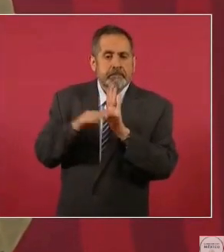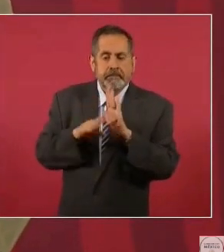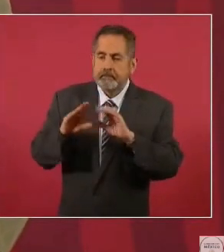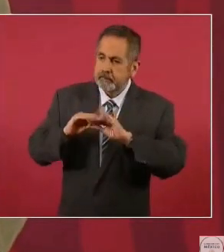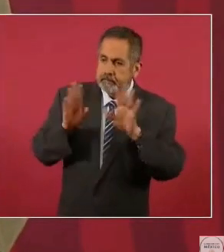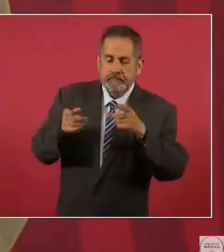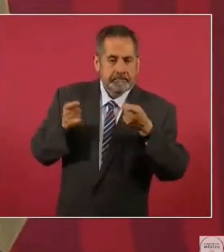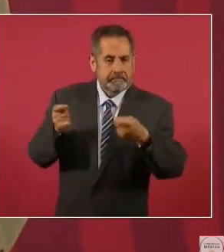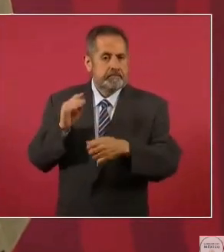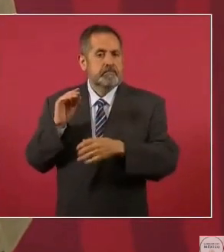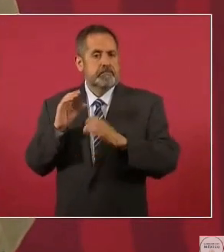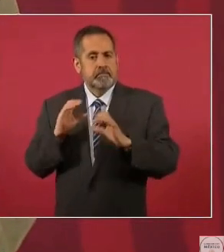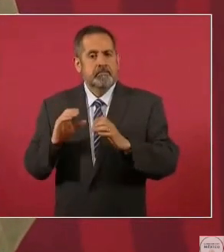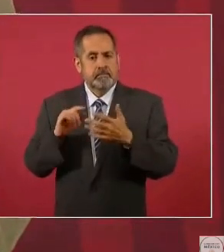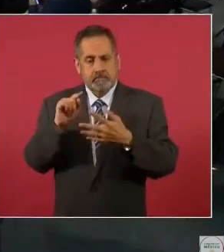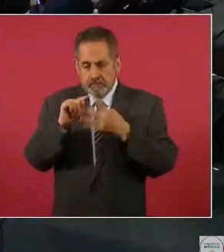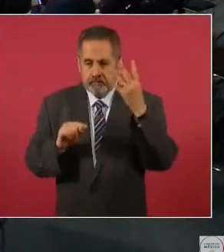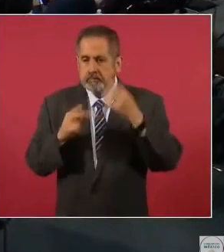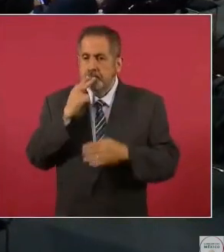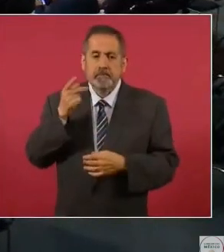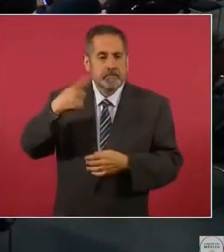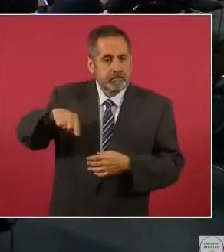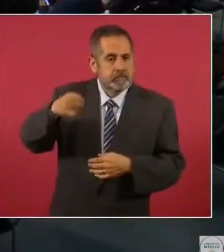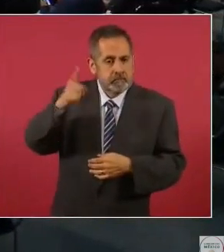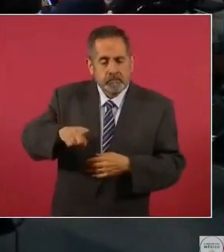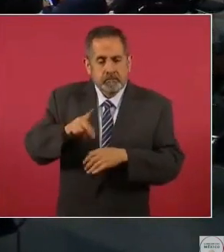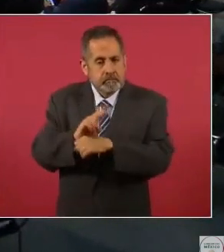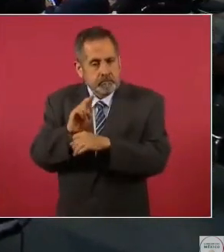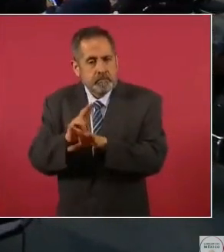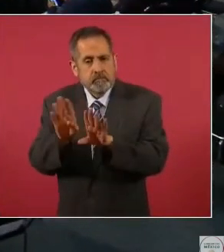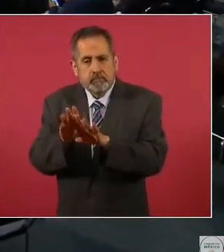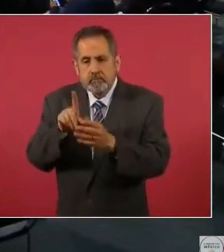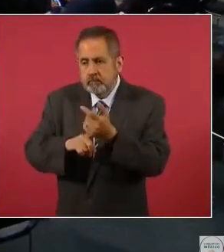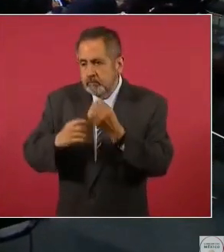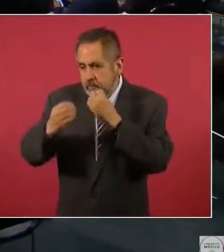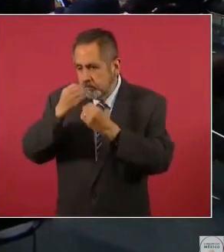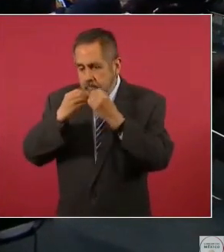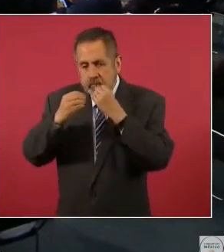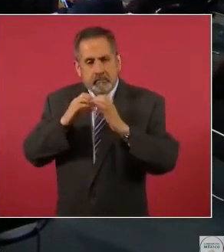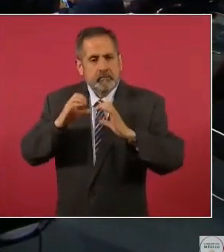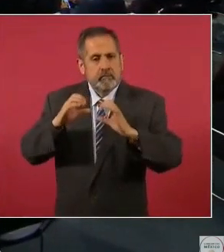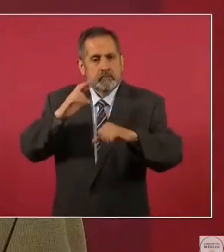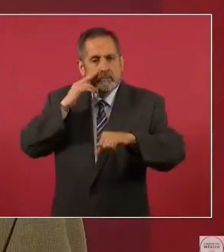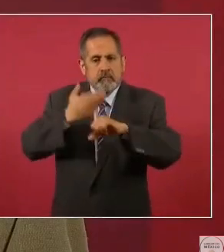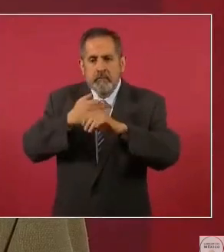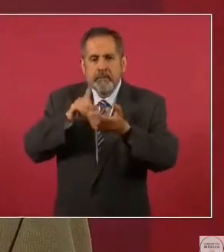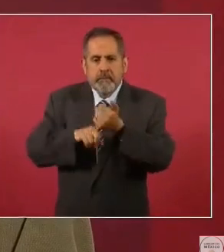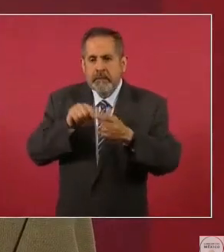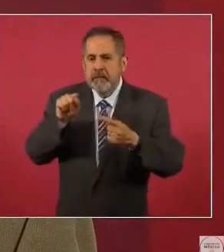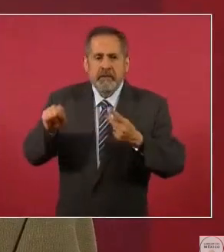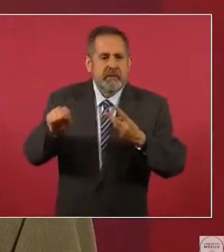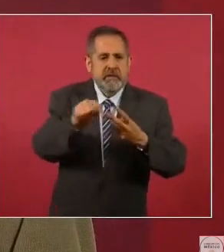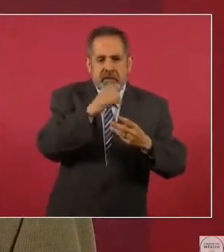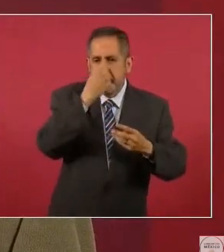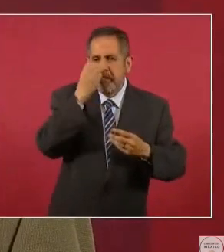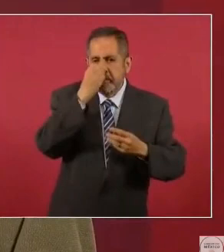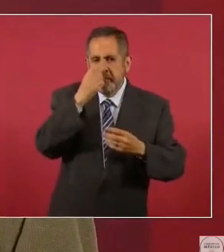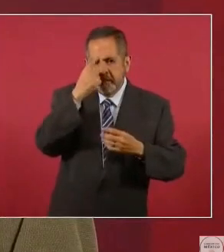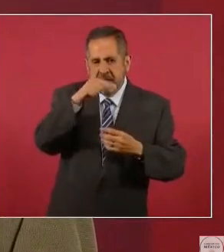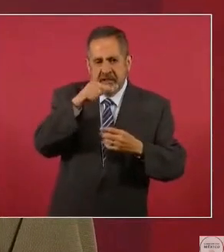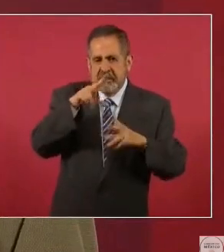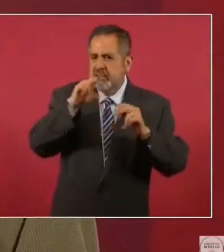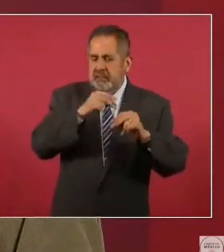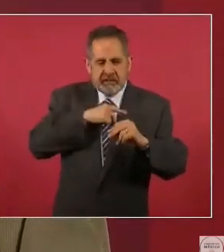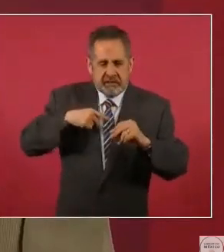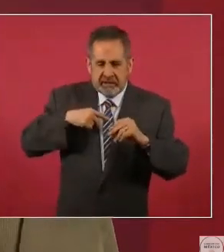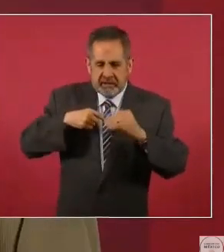más contundentes, sean vinculantes, se vigilen y se identifique a la responsabilidad que existe en las escuelas para evitar